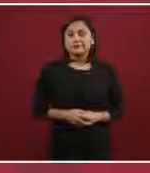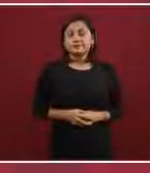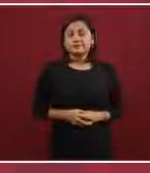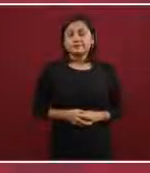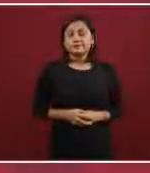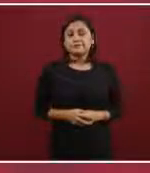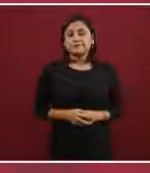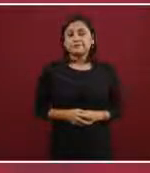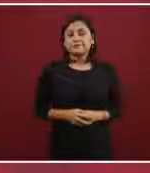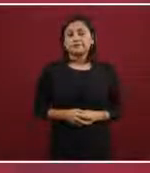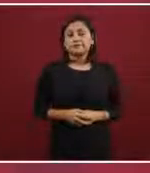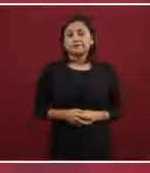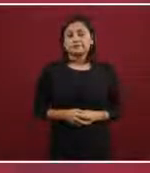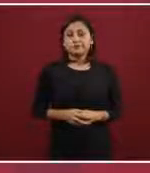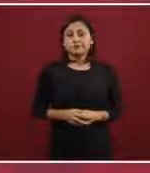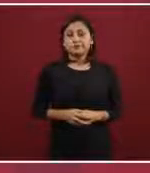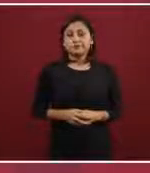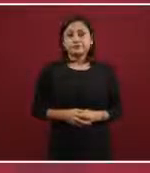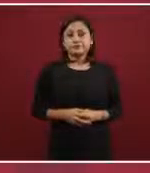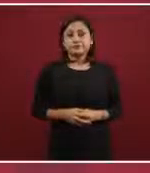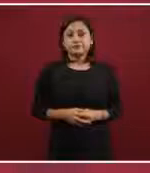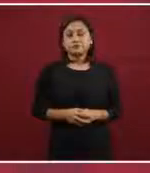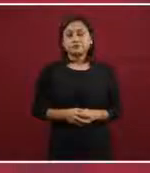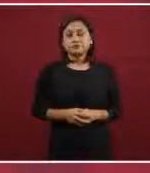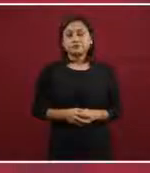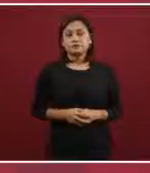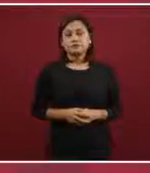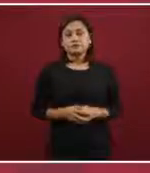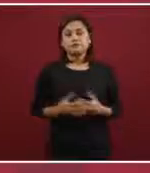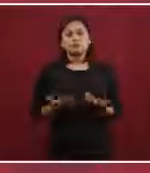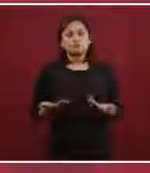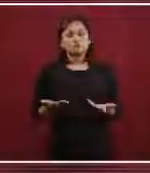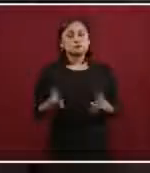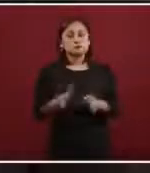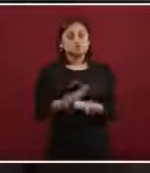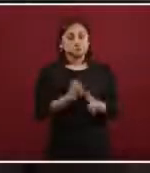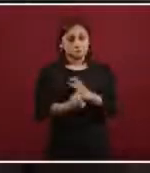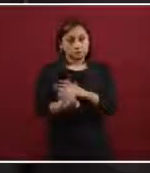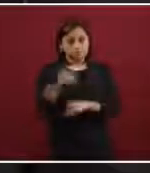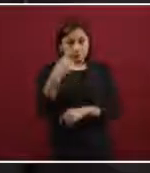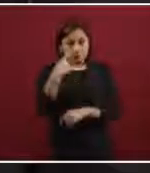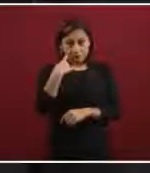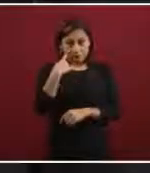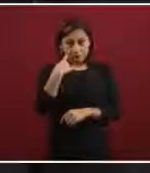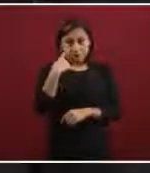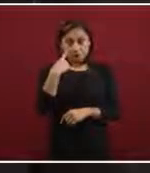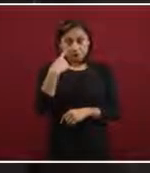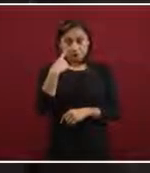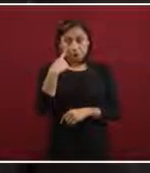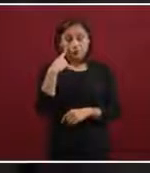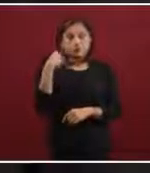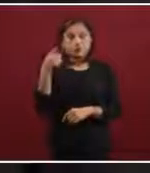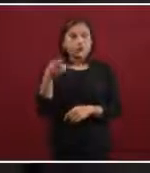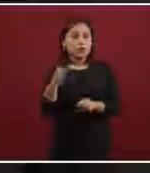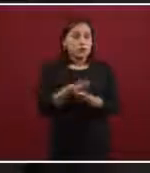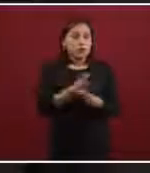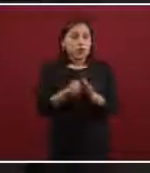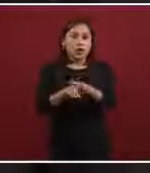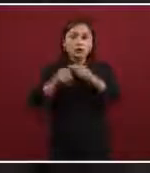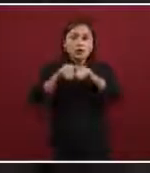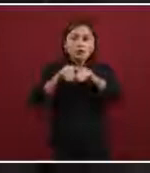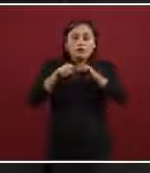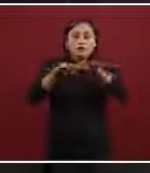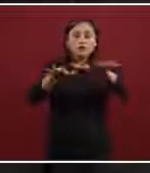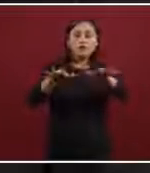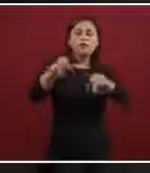desde un medio de información más si es un medio de información extranjero porque existe